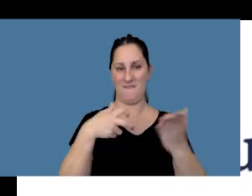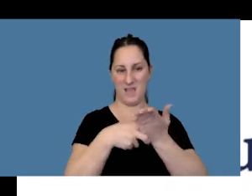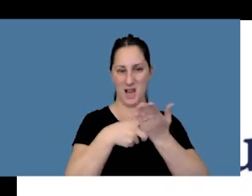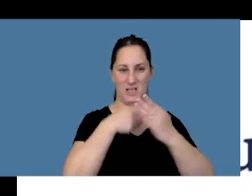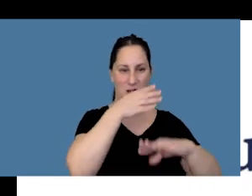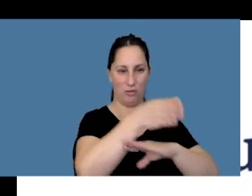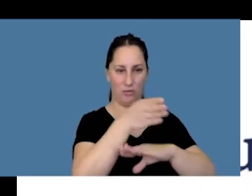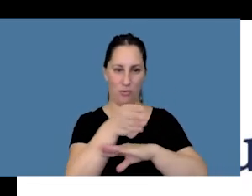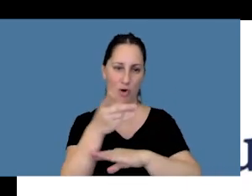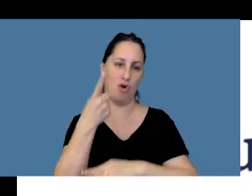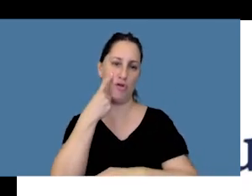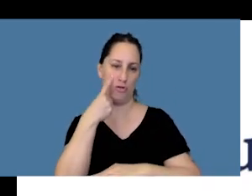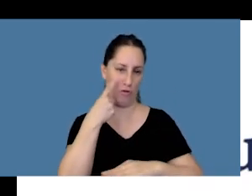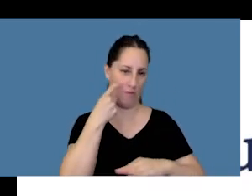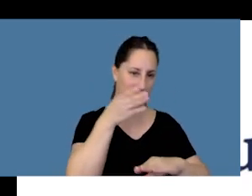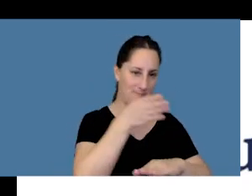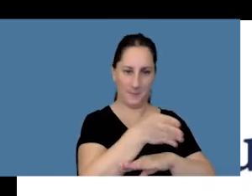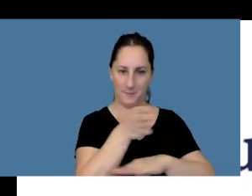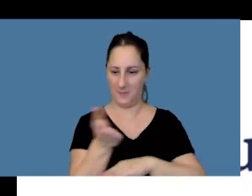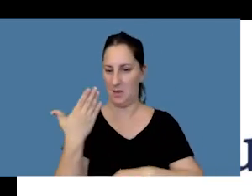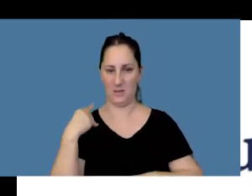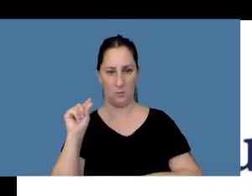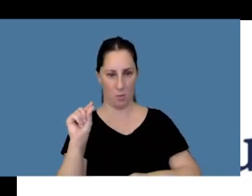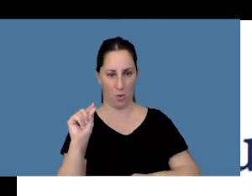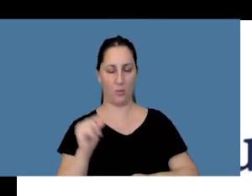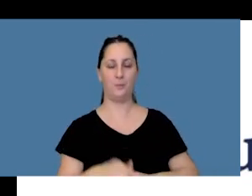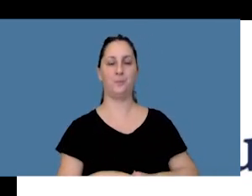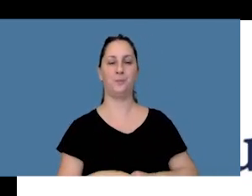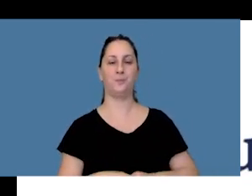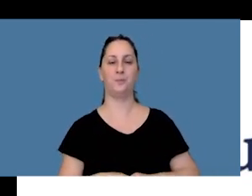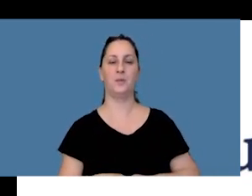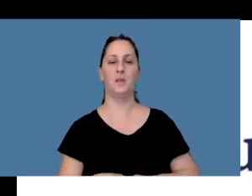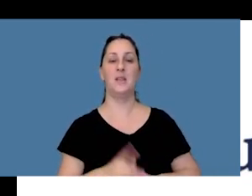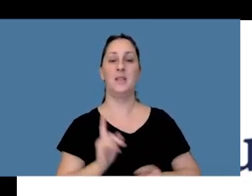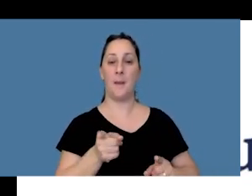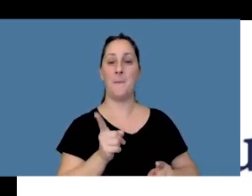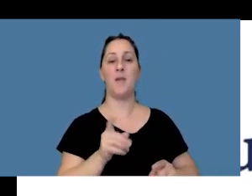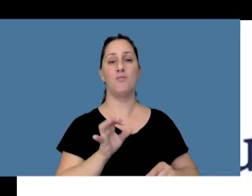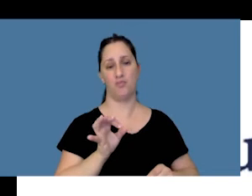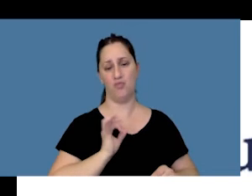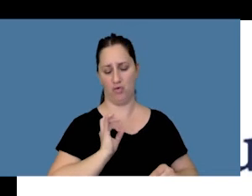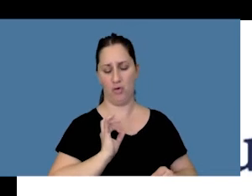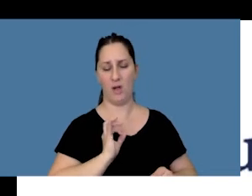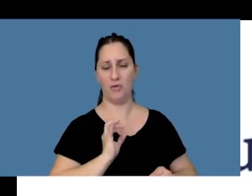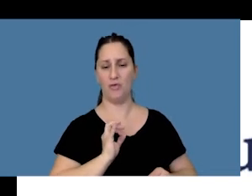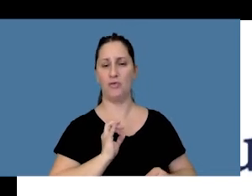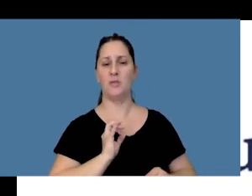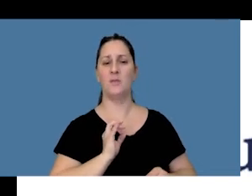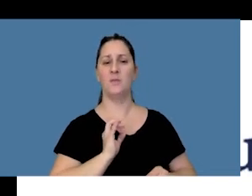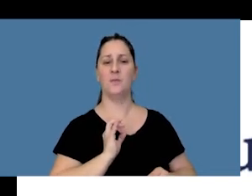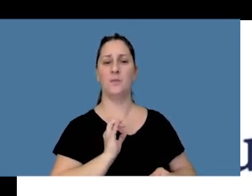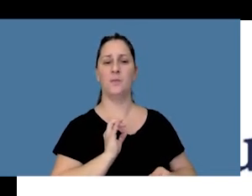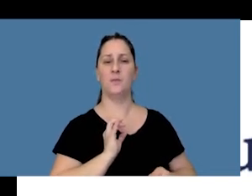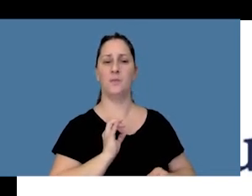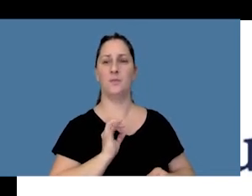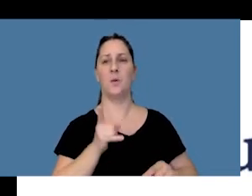o verificación presencial. Pero también ha sido durante mucho tiempo el tema de los